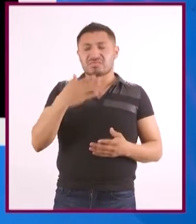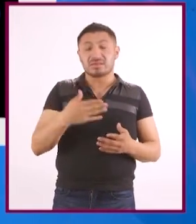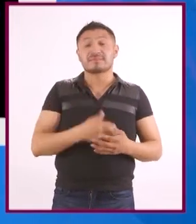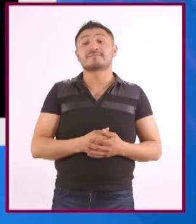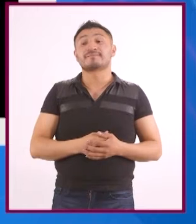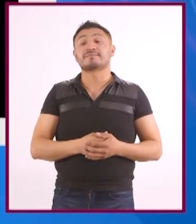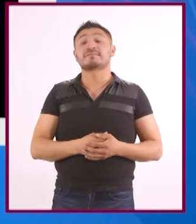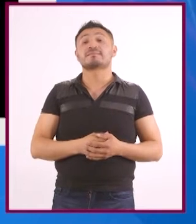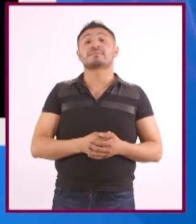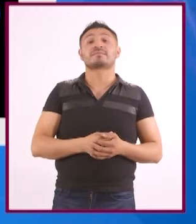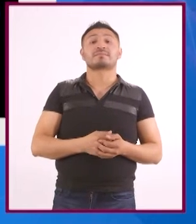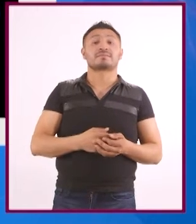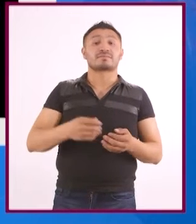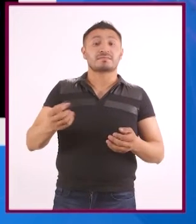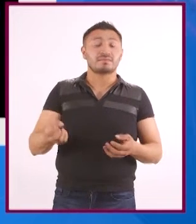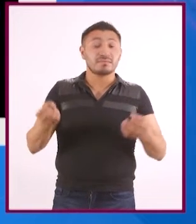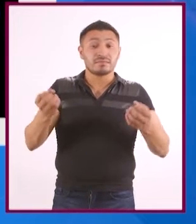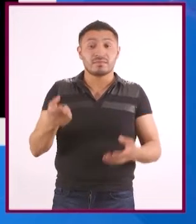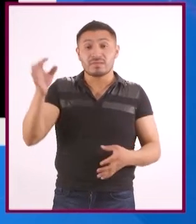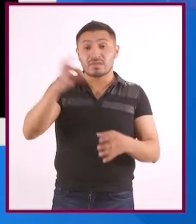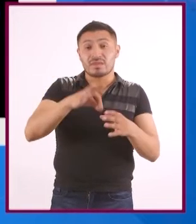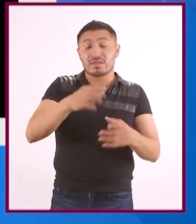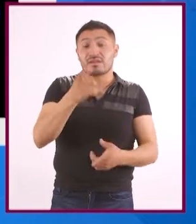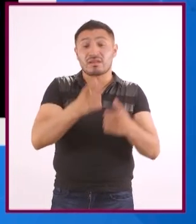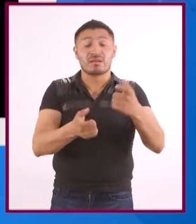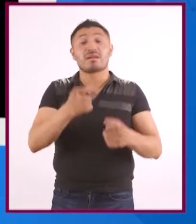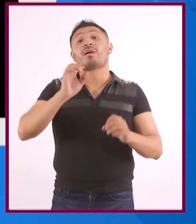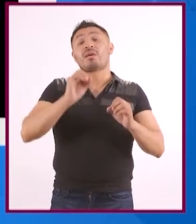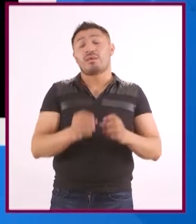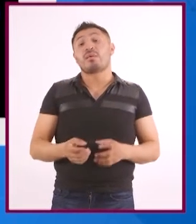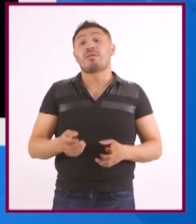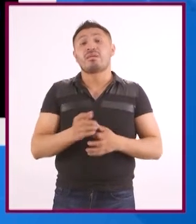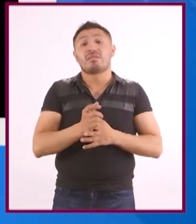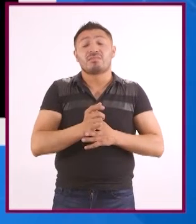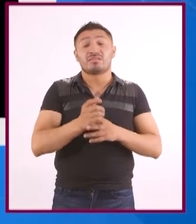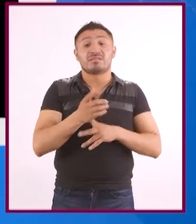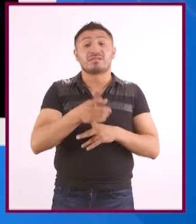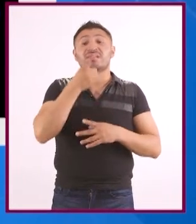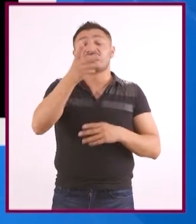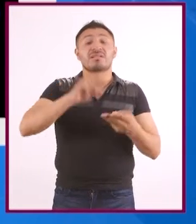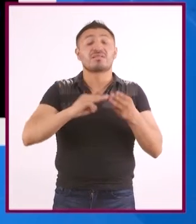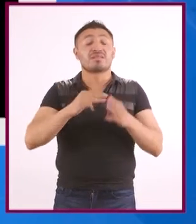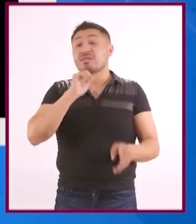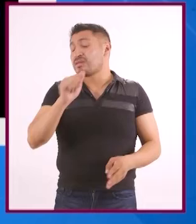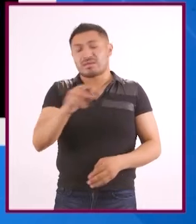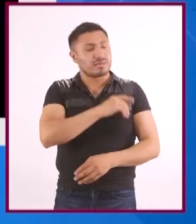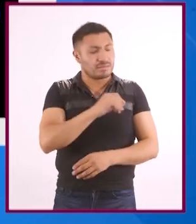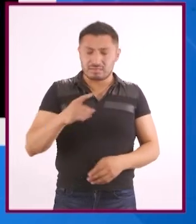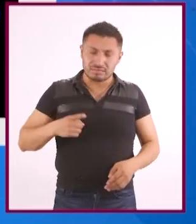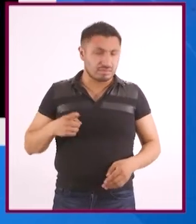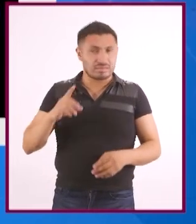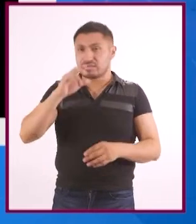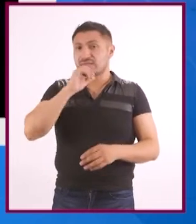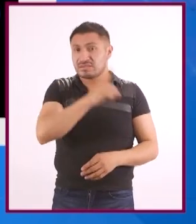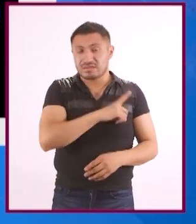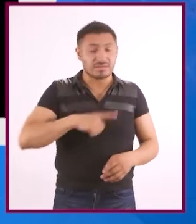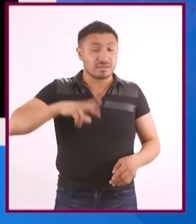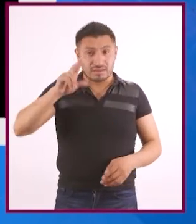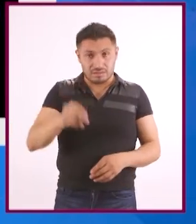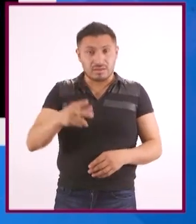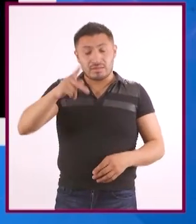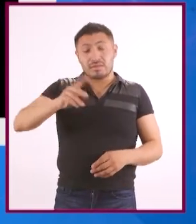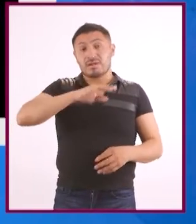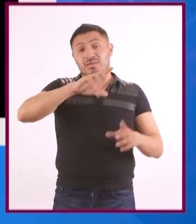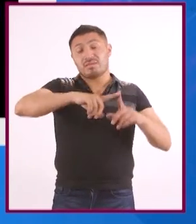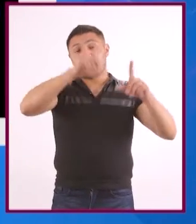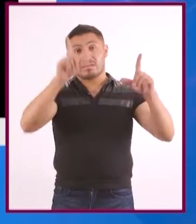gestación sin aportar, digamos, una razón en particular, pero en los otros estados de la República, en caso de violación o en caso de